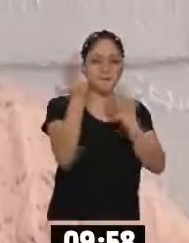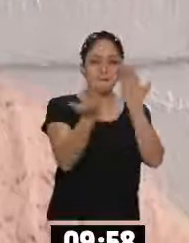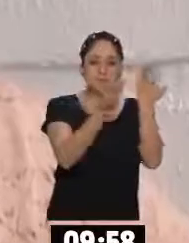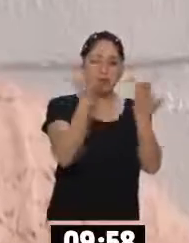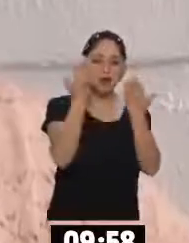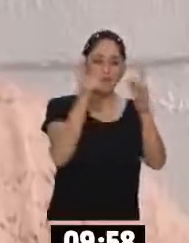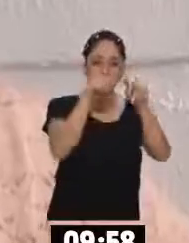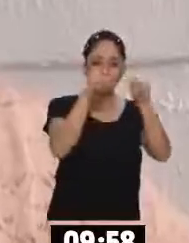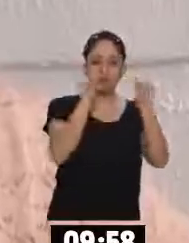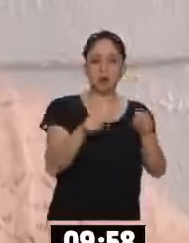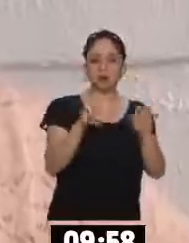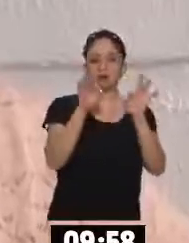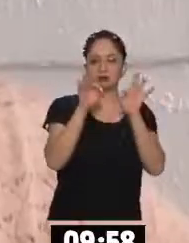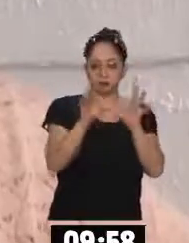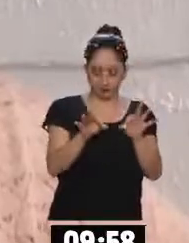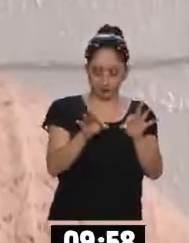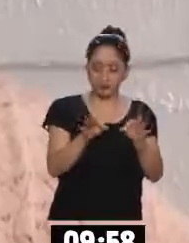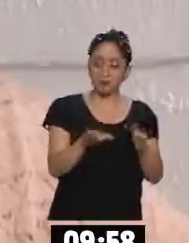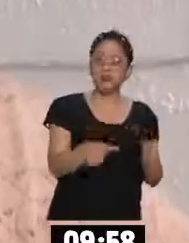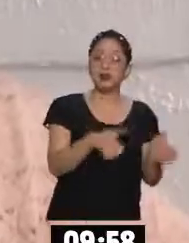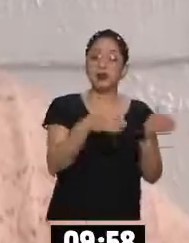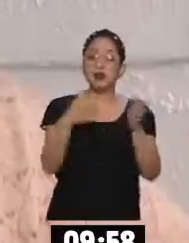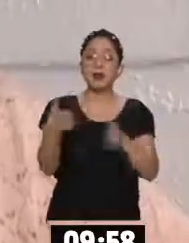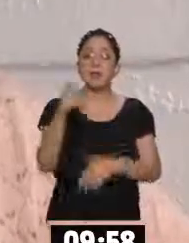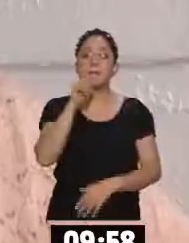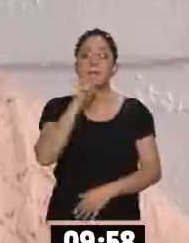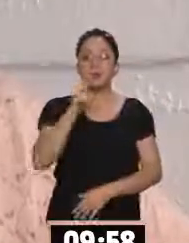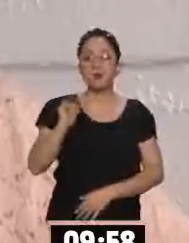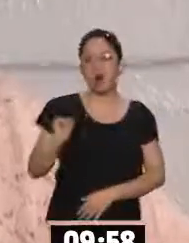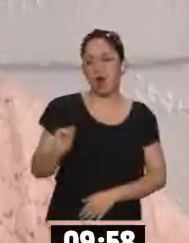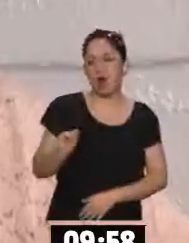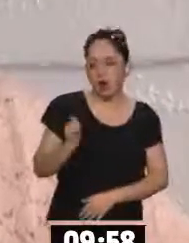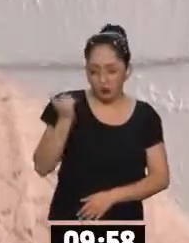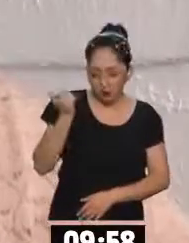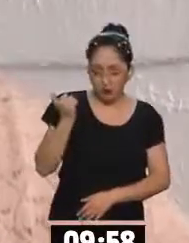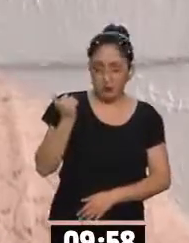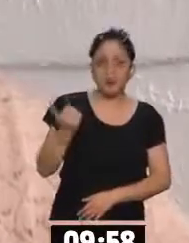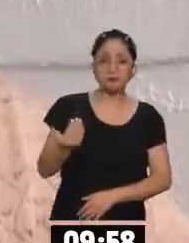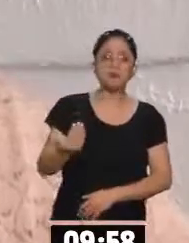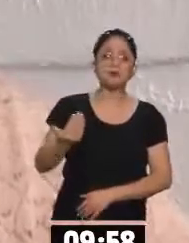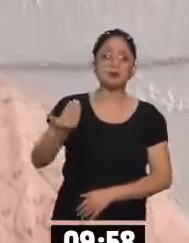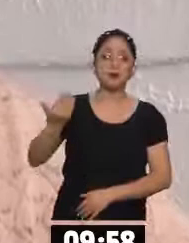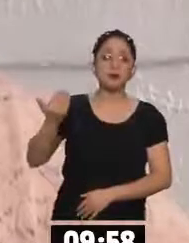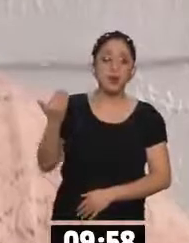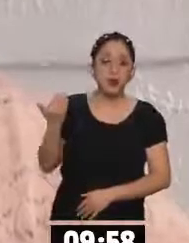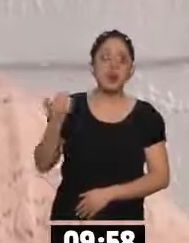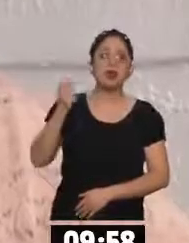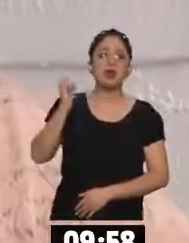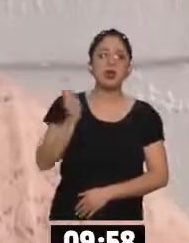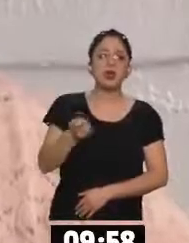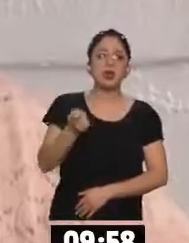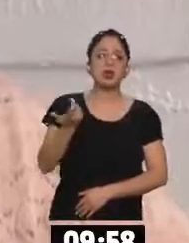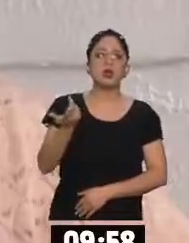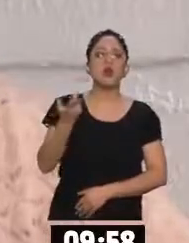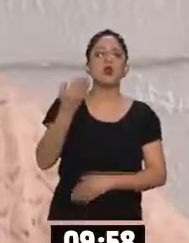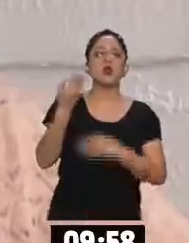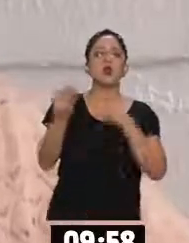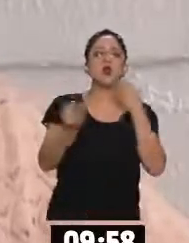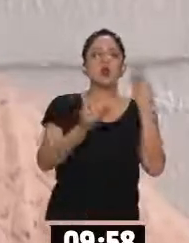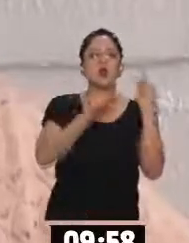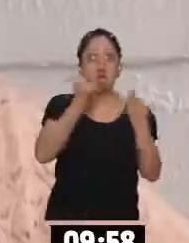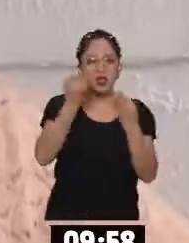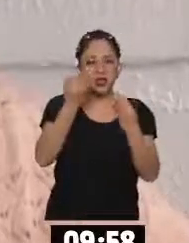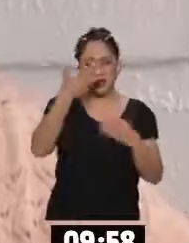estamos firmes. Quiero decir también y aprovechar, Fernanda, en días pasados se fue una noticia muy fuerte, la idea que tuvimos aquí